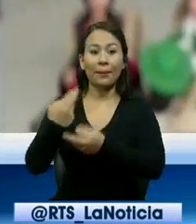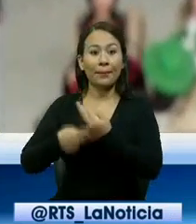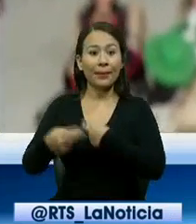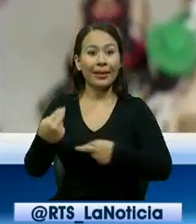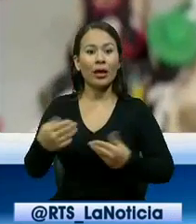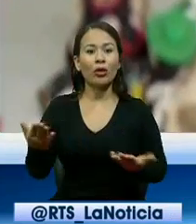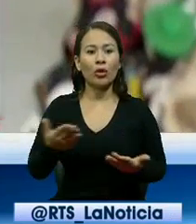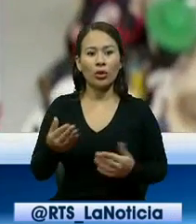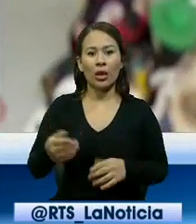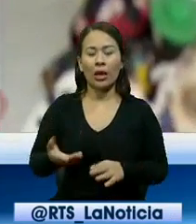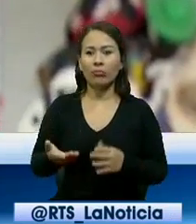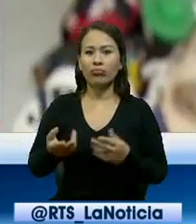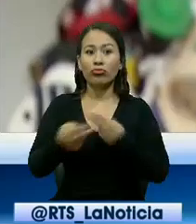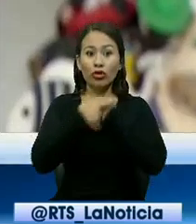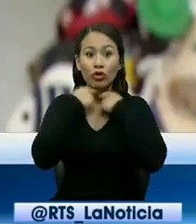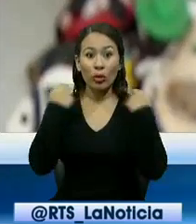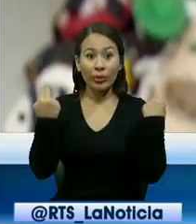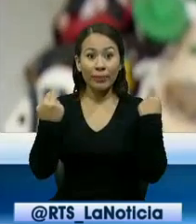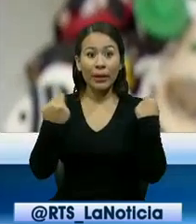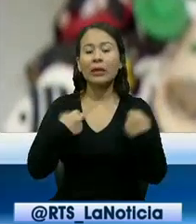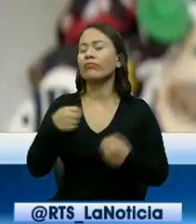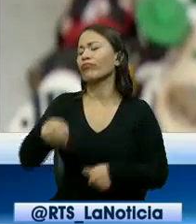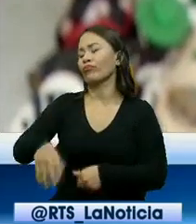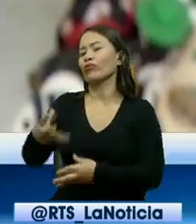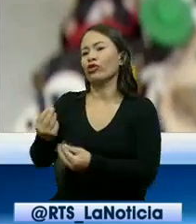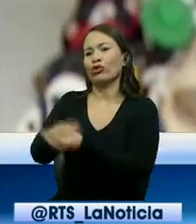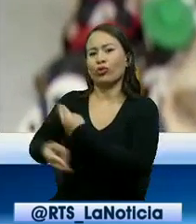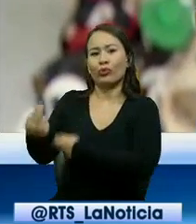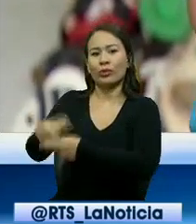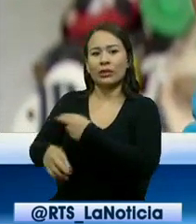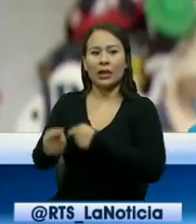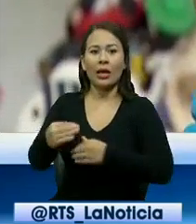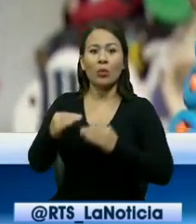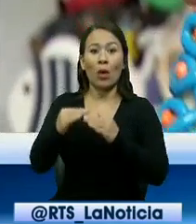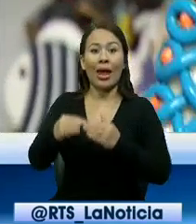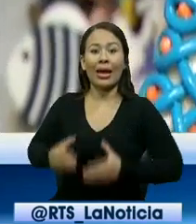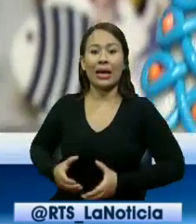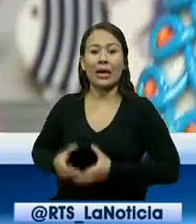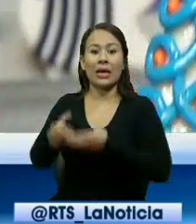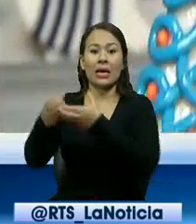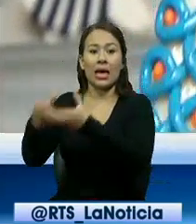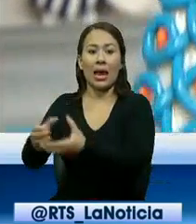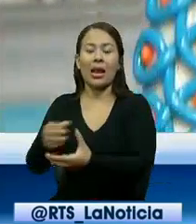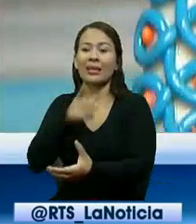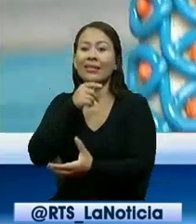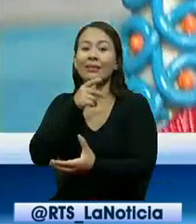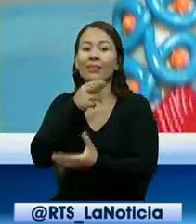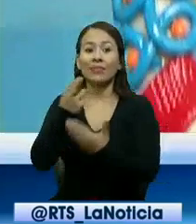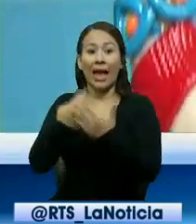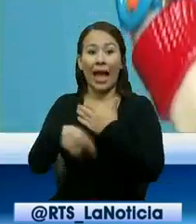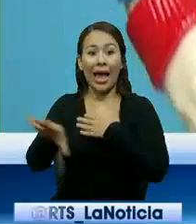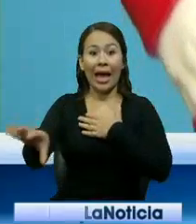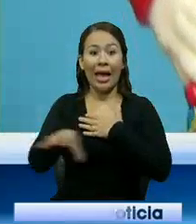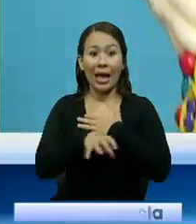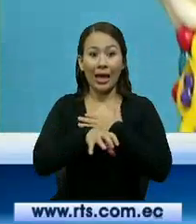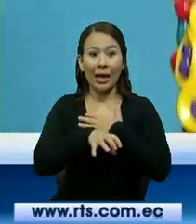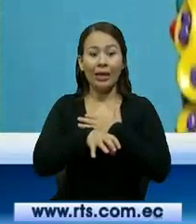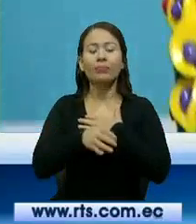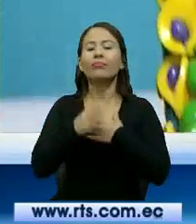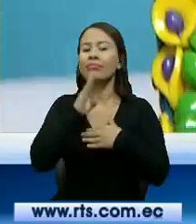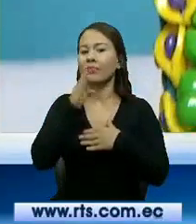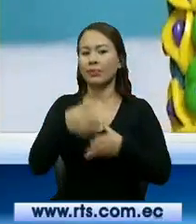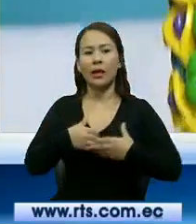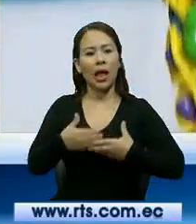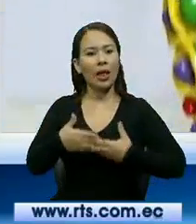en finados aquí en Calderón eh Y esto hacían como regalos a Los ahijados antes como